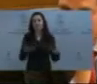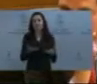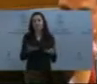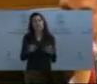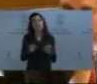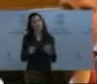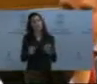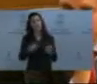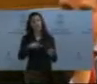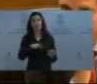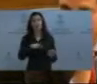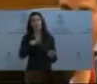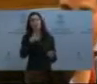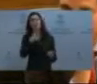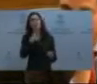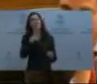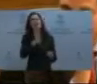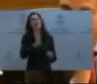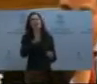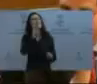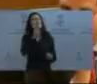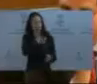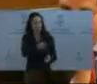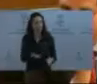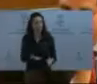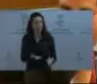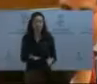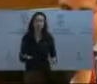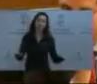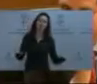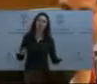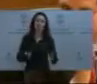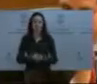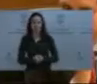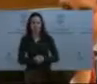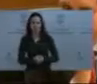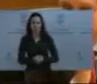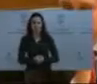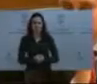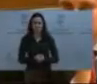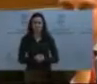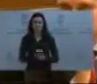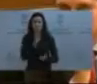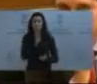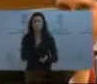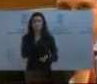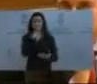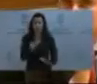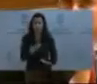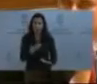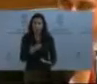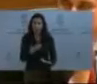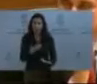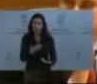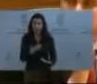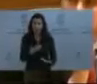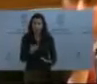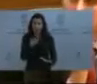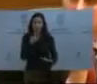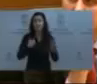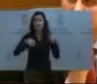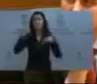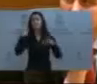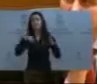en leyes sigue dejando mucho que desear. Aunque, bueno, viéndolo visto con lo que nos acaba de responder ahora mismo sobre que no le corresponde al Gobierno